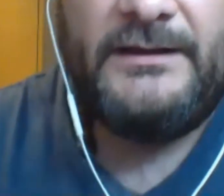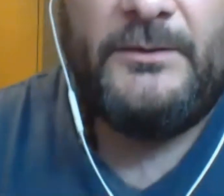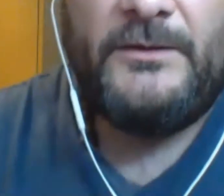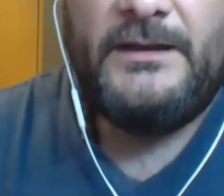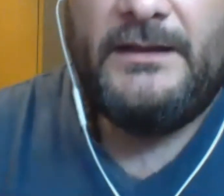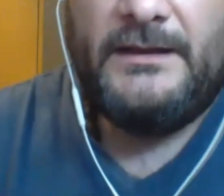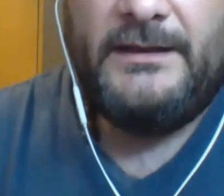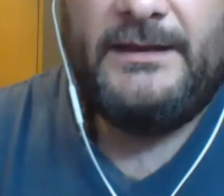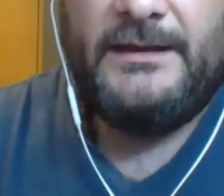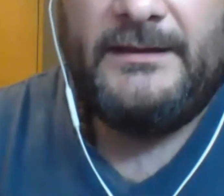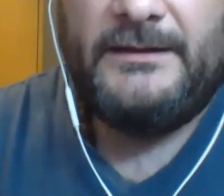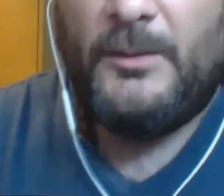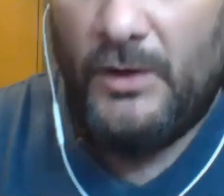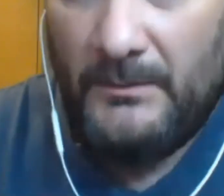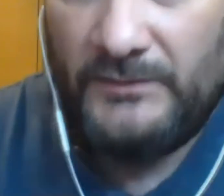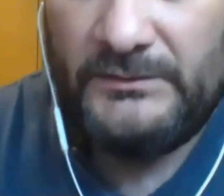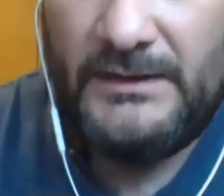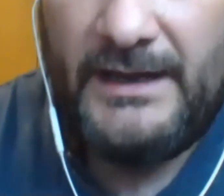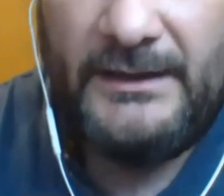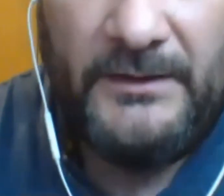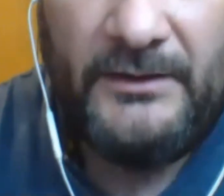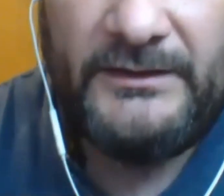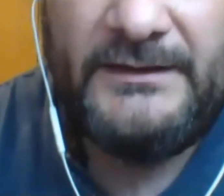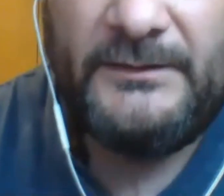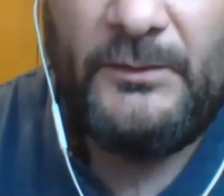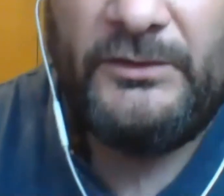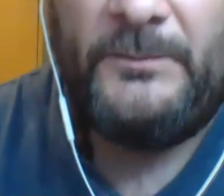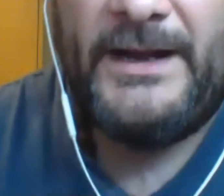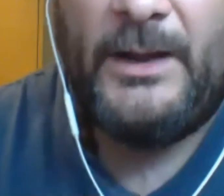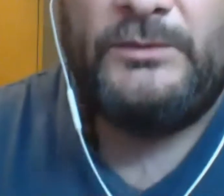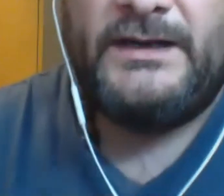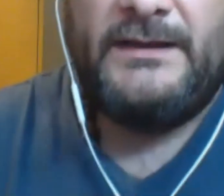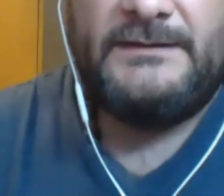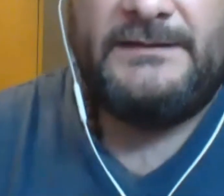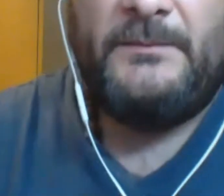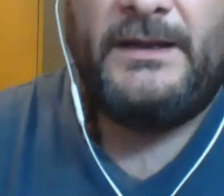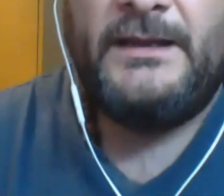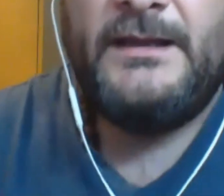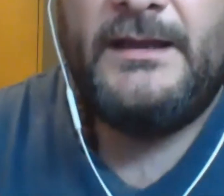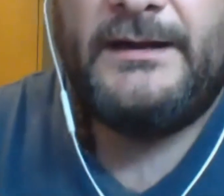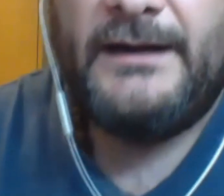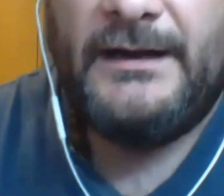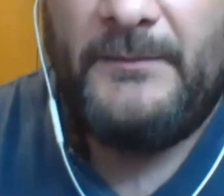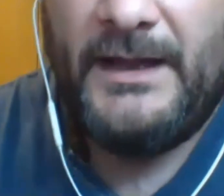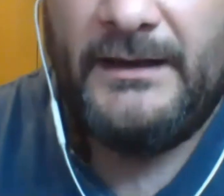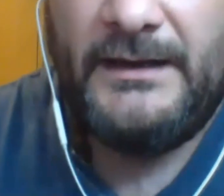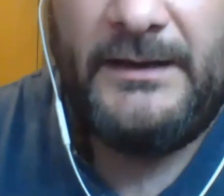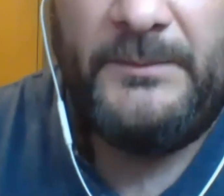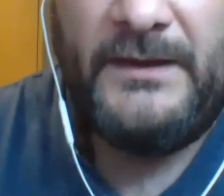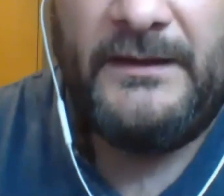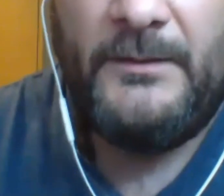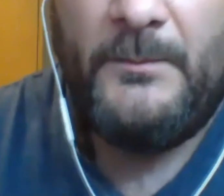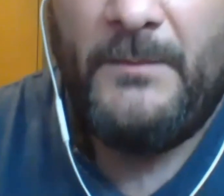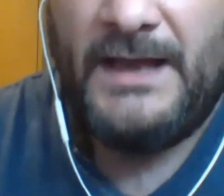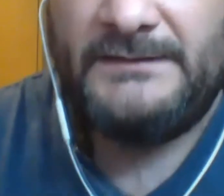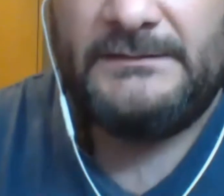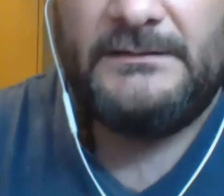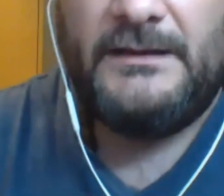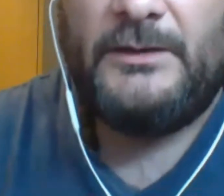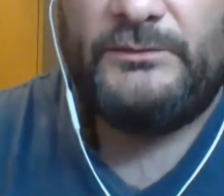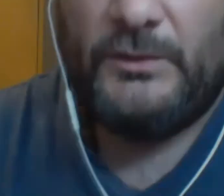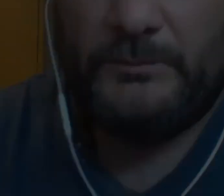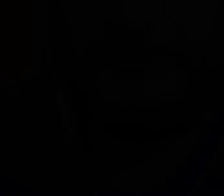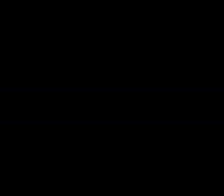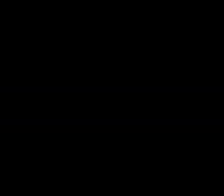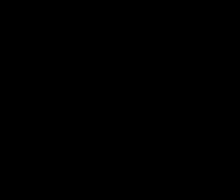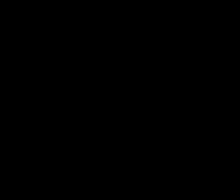Provincia y el Colectivo te convocamos a este video de 30 segundos para un 3 de diciembre reclamar y pedir más